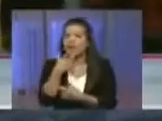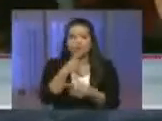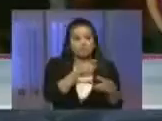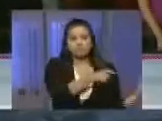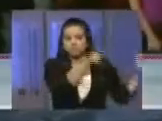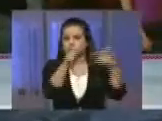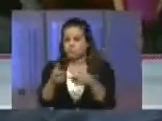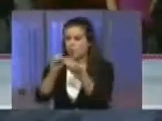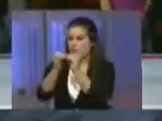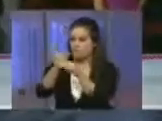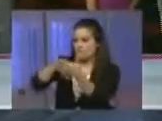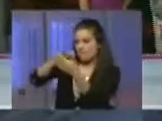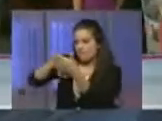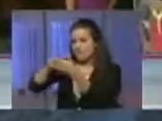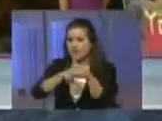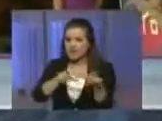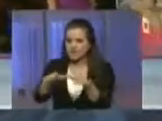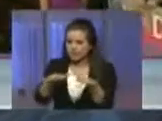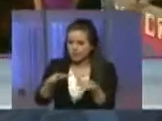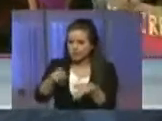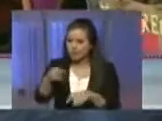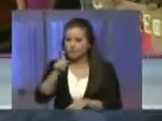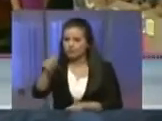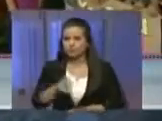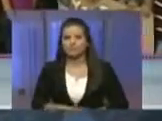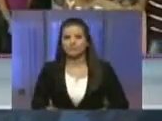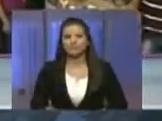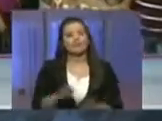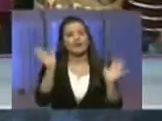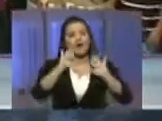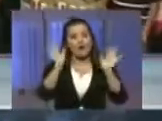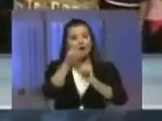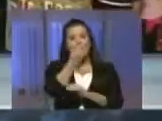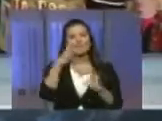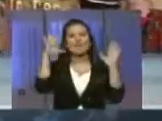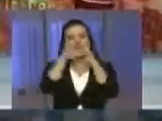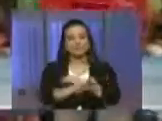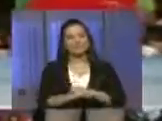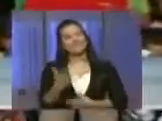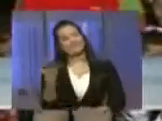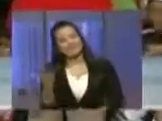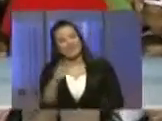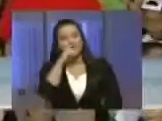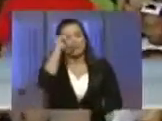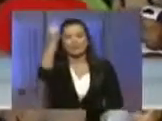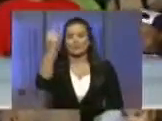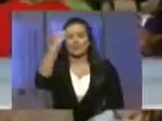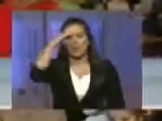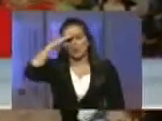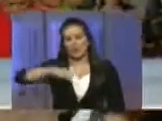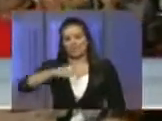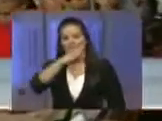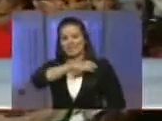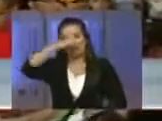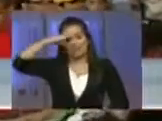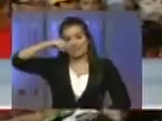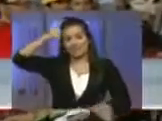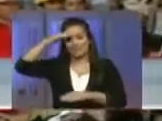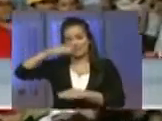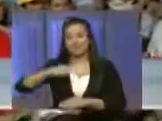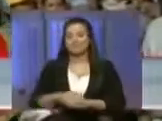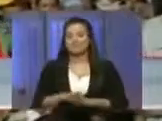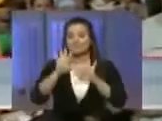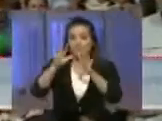Tricolor noche mi comandante Nicolás Maduro este le cuento mi